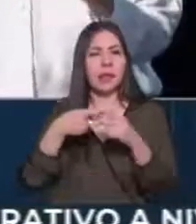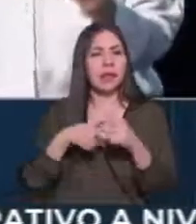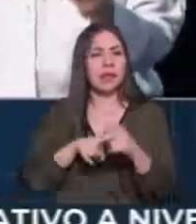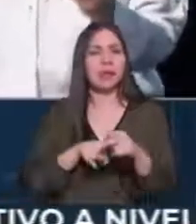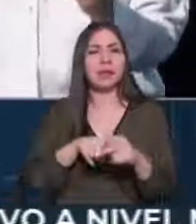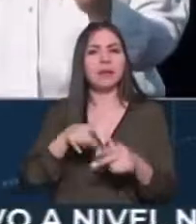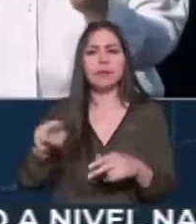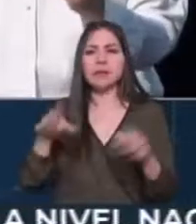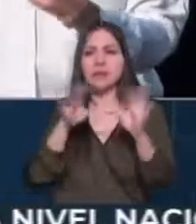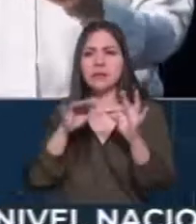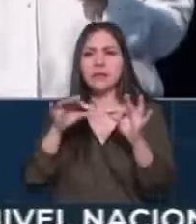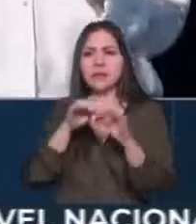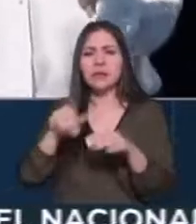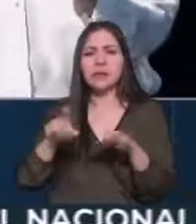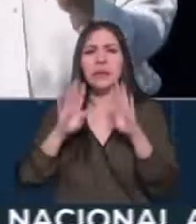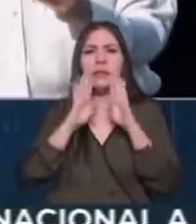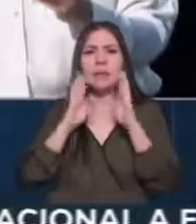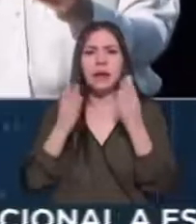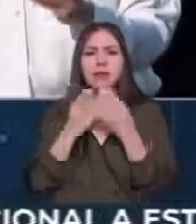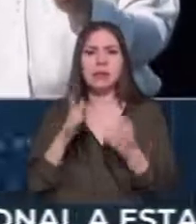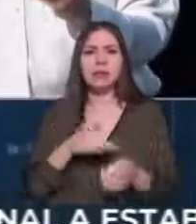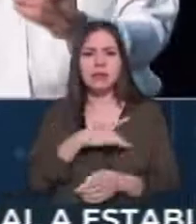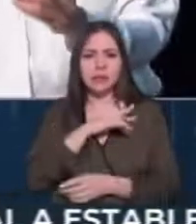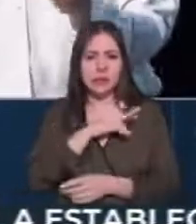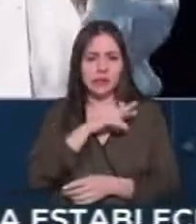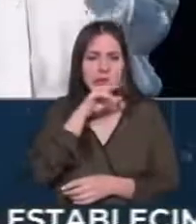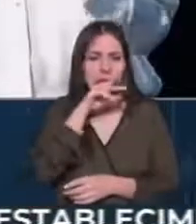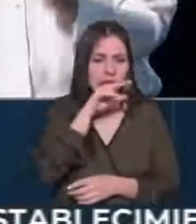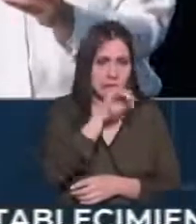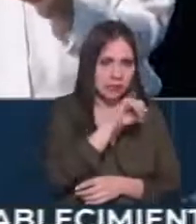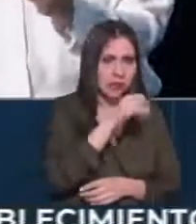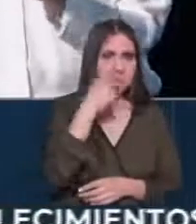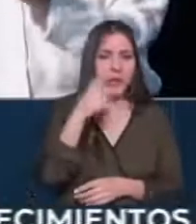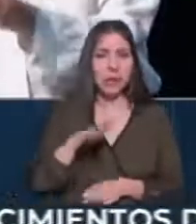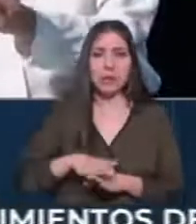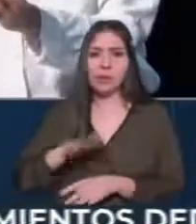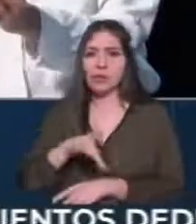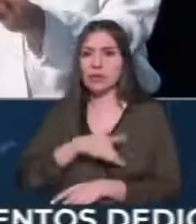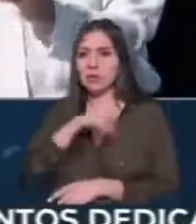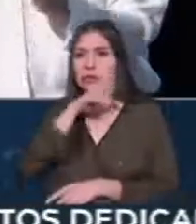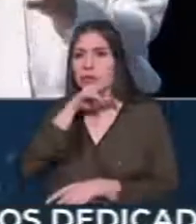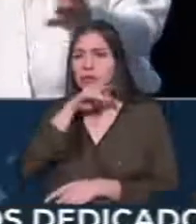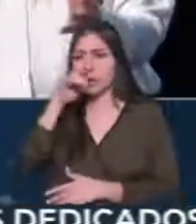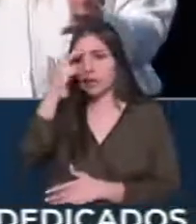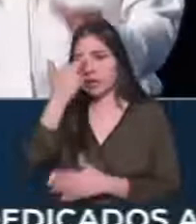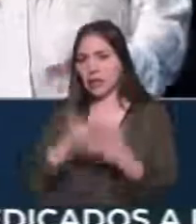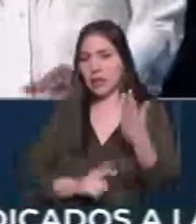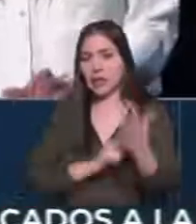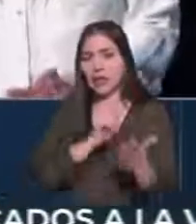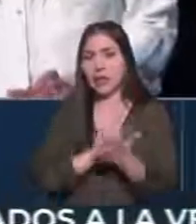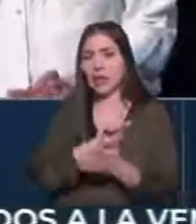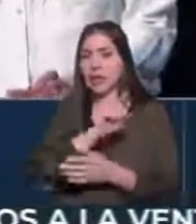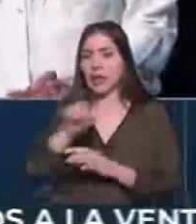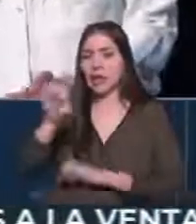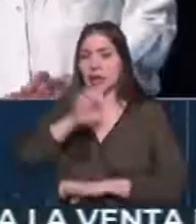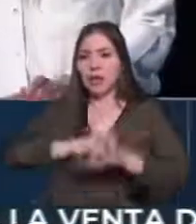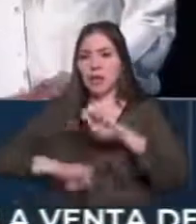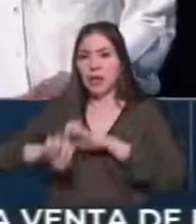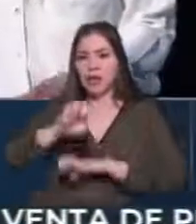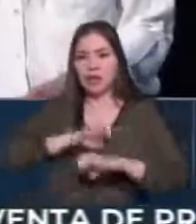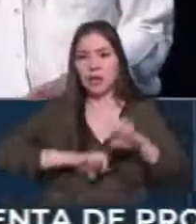dice: nos preocupa el crimen organizado, pero más nos preocupa los delitos de cuello blanco, y aquí podríamos estar